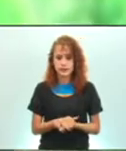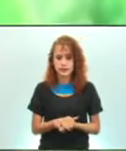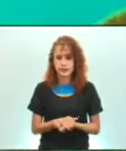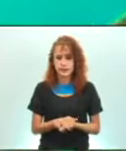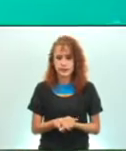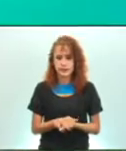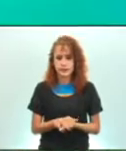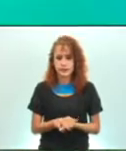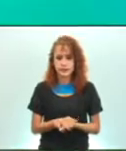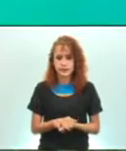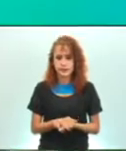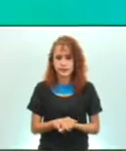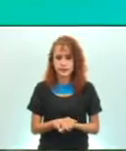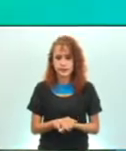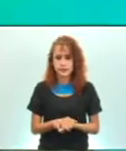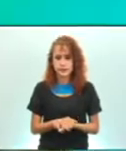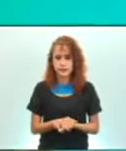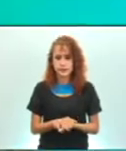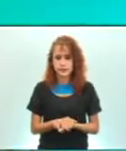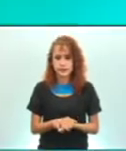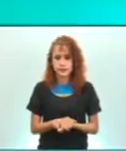reto.